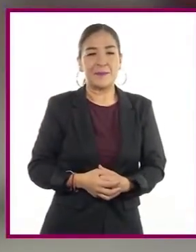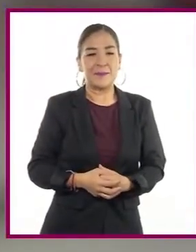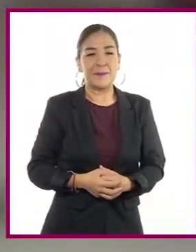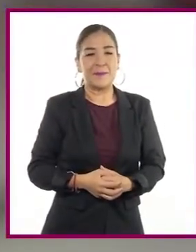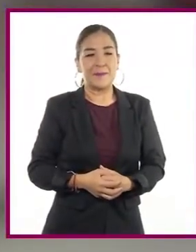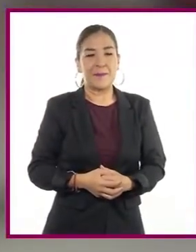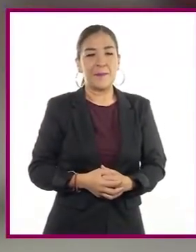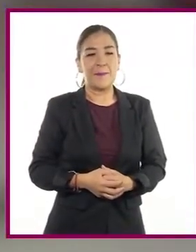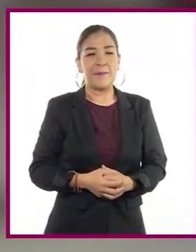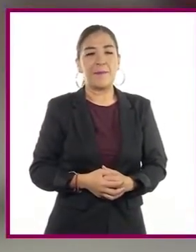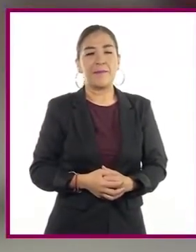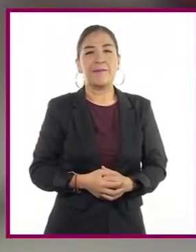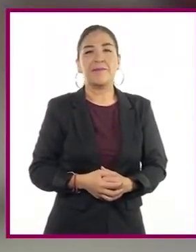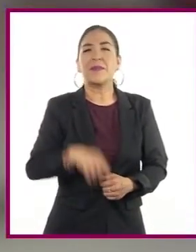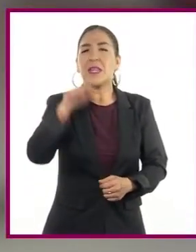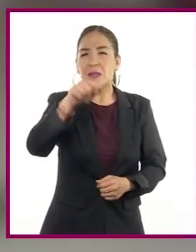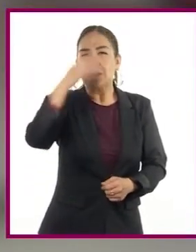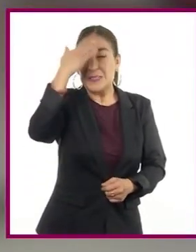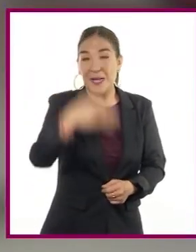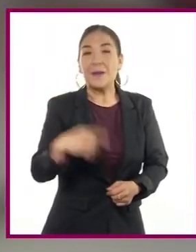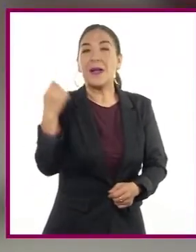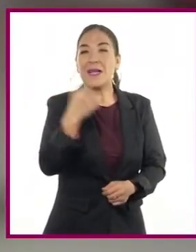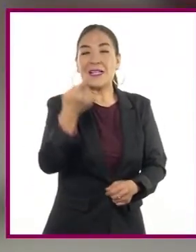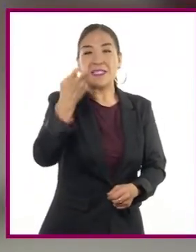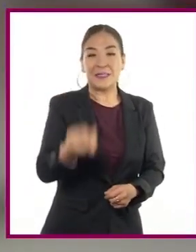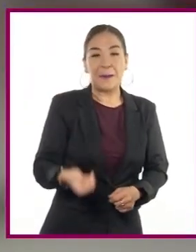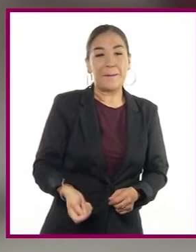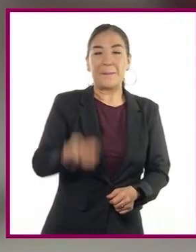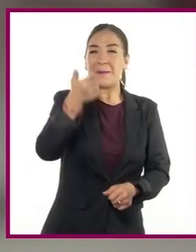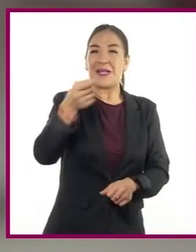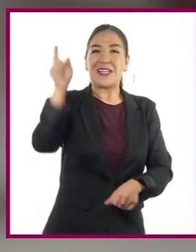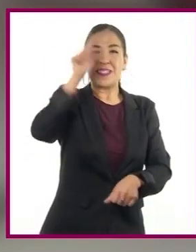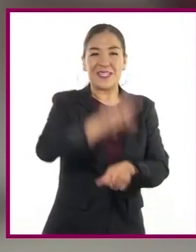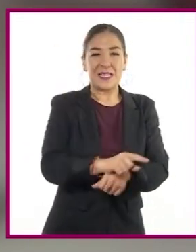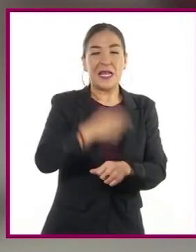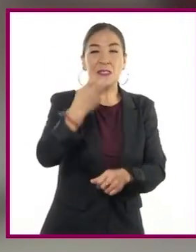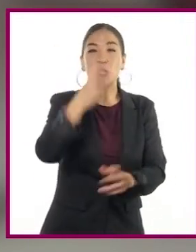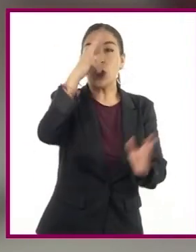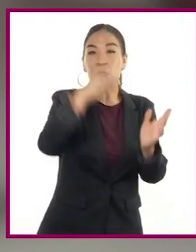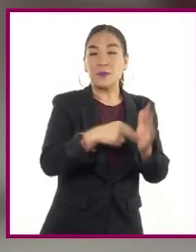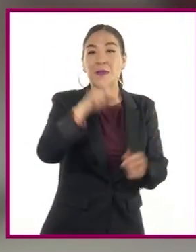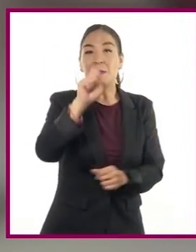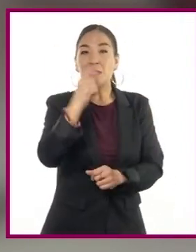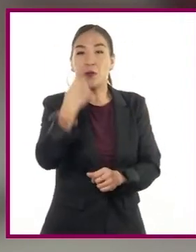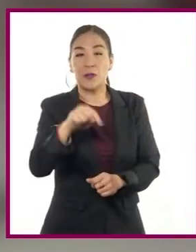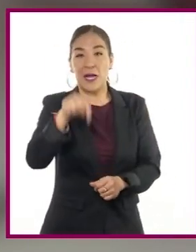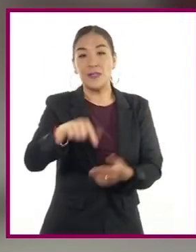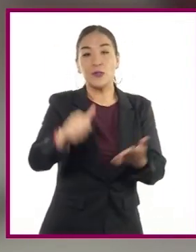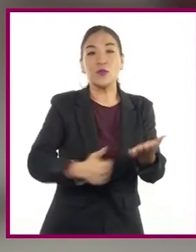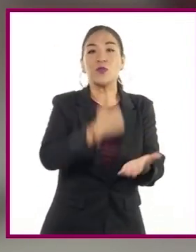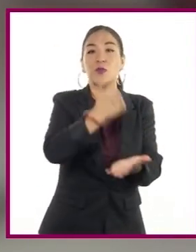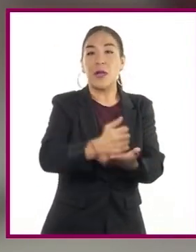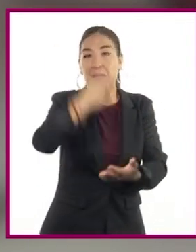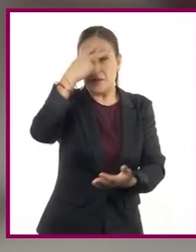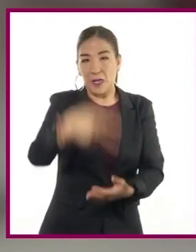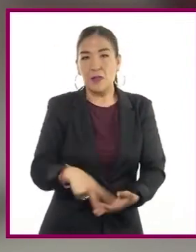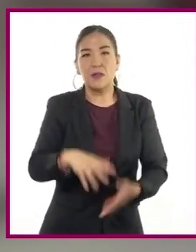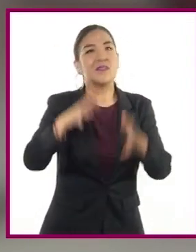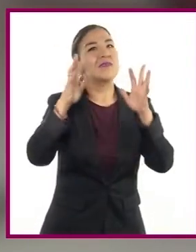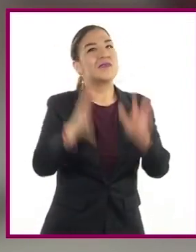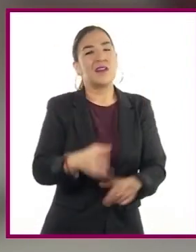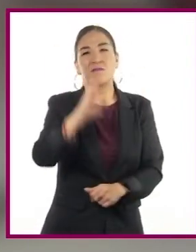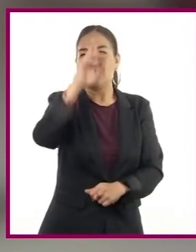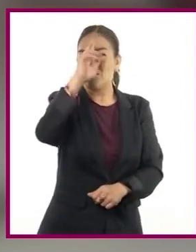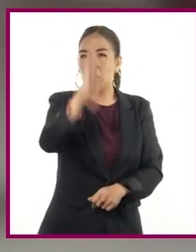¿Sabías que desde el primer día de este año 2021 en la Ciudad de México está